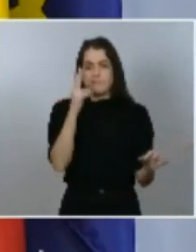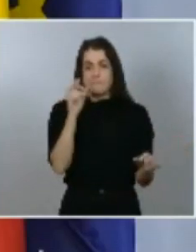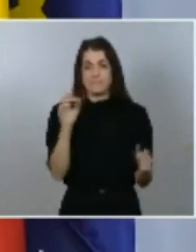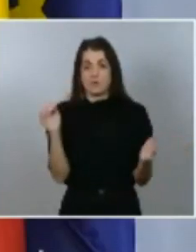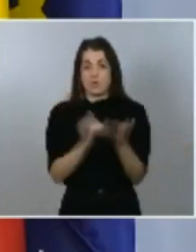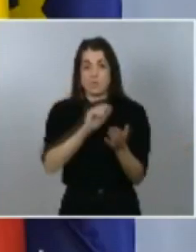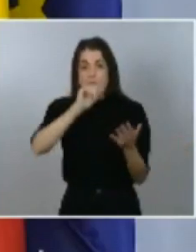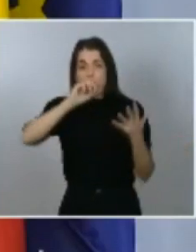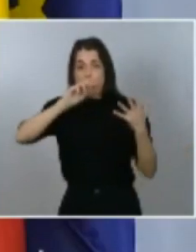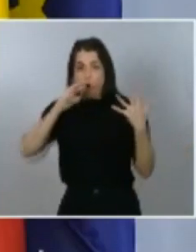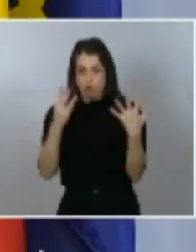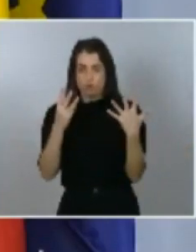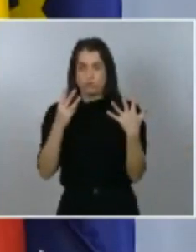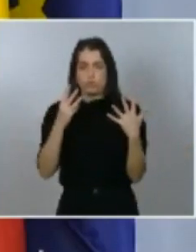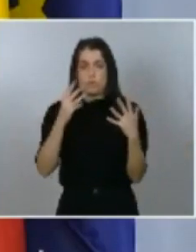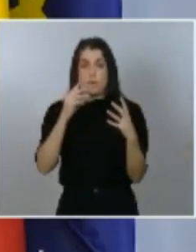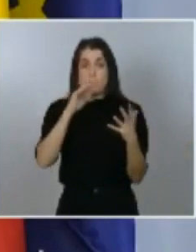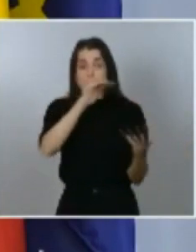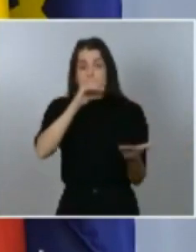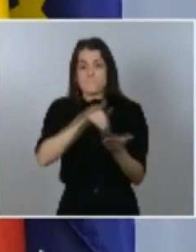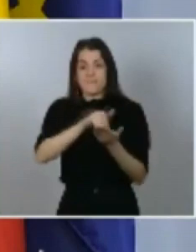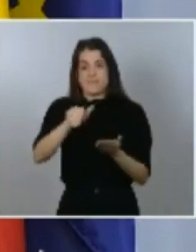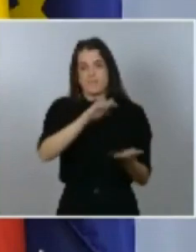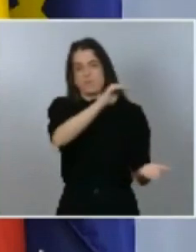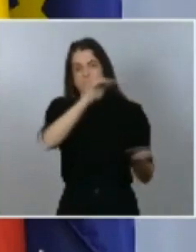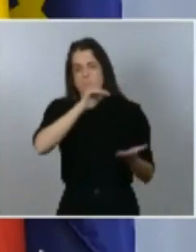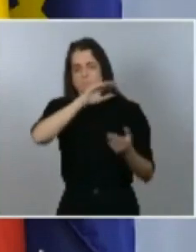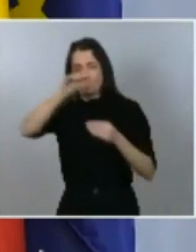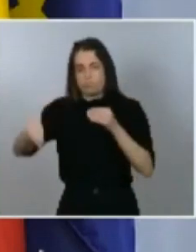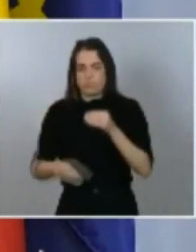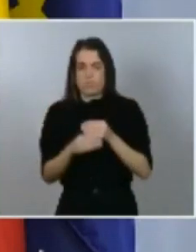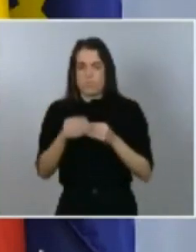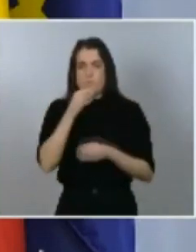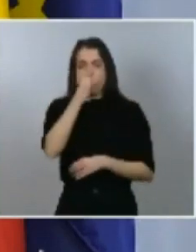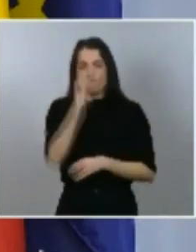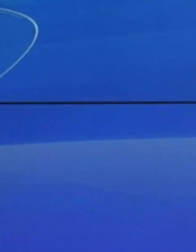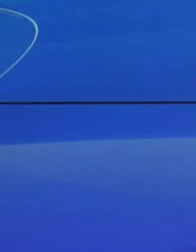de dosis adicionales de la vacuna que se fabrica por Pfizer Biotech.